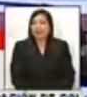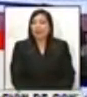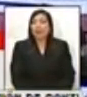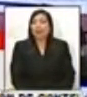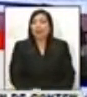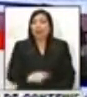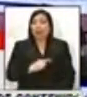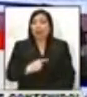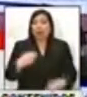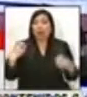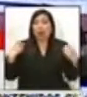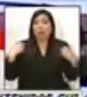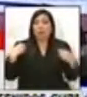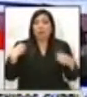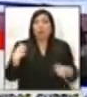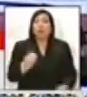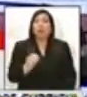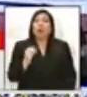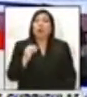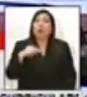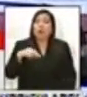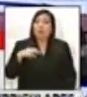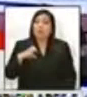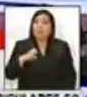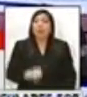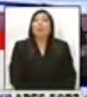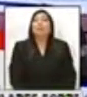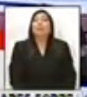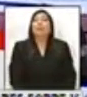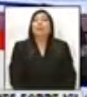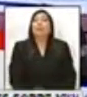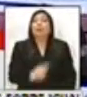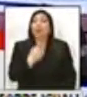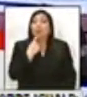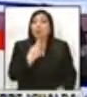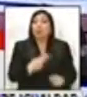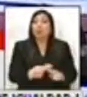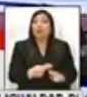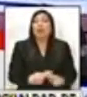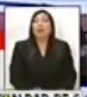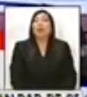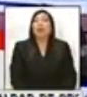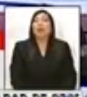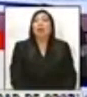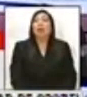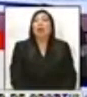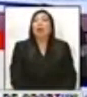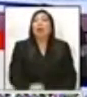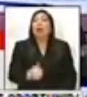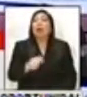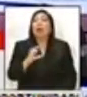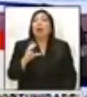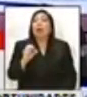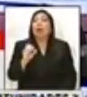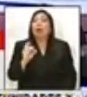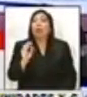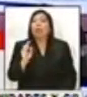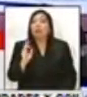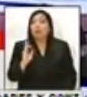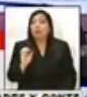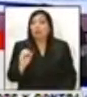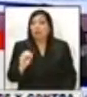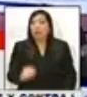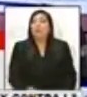El jefe de la Oficina Nacional de Procesos Electorales, OMPE, Adolfo Castillo Mesa, dijo que no existe sustento en la denuncia